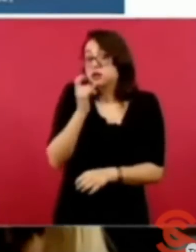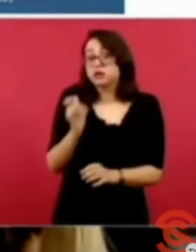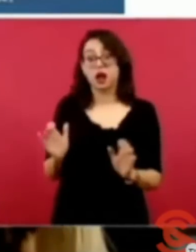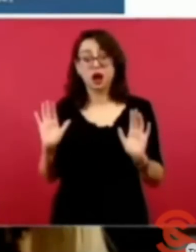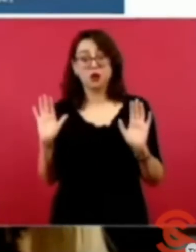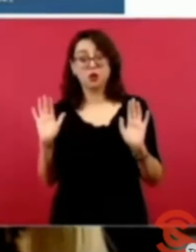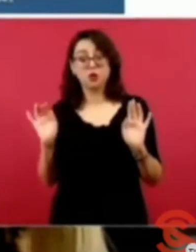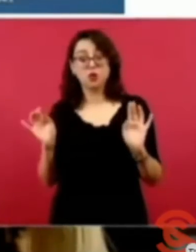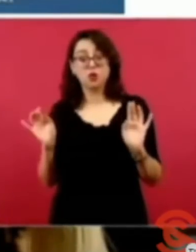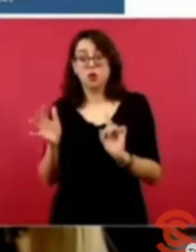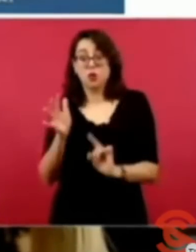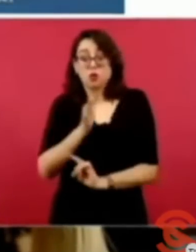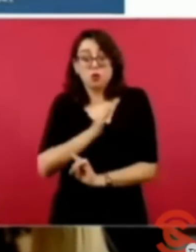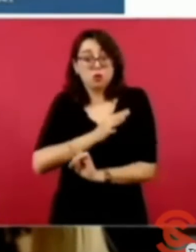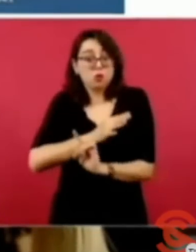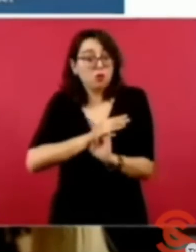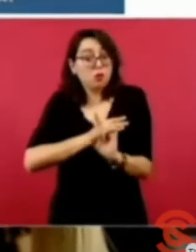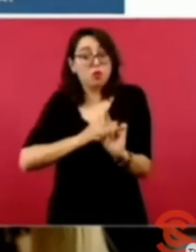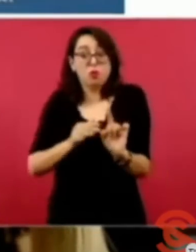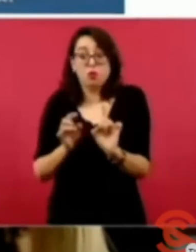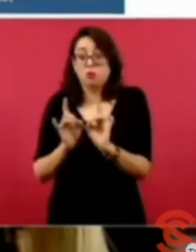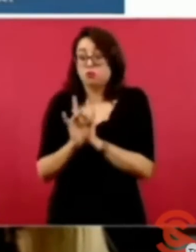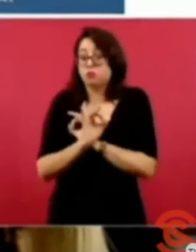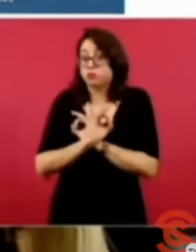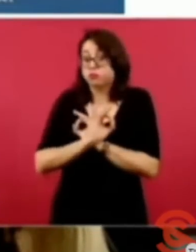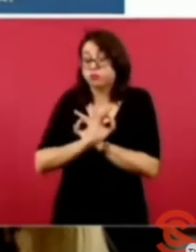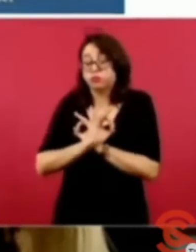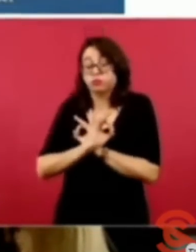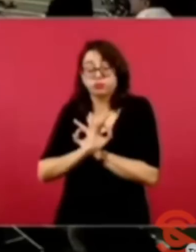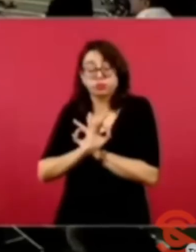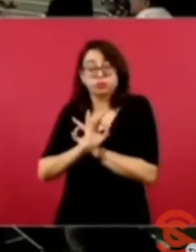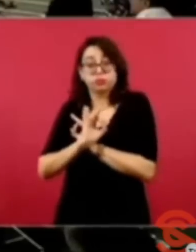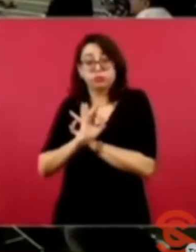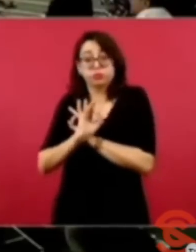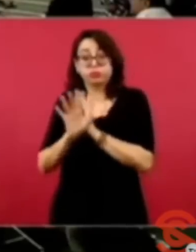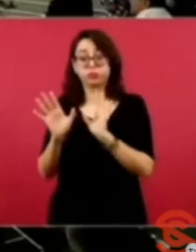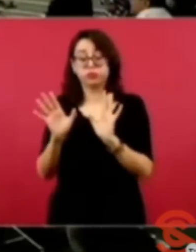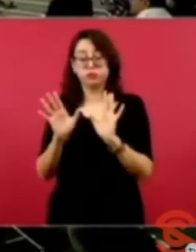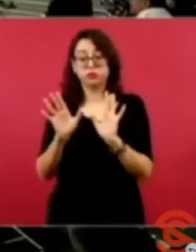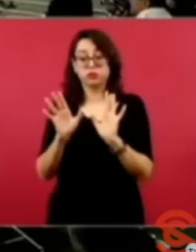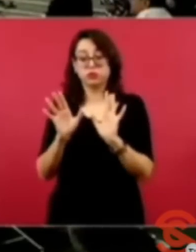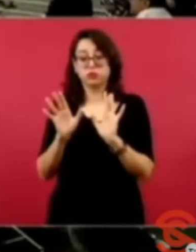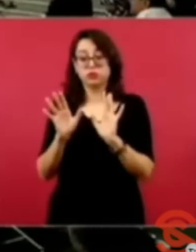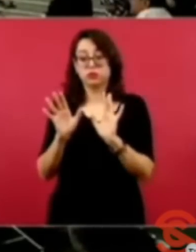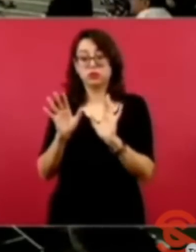después de estos tres proyectos, él cambia.